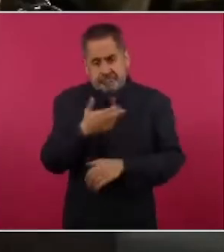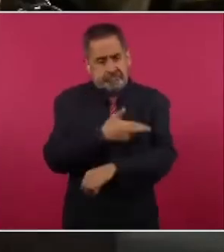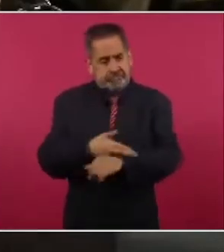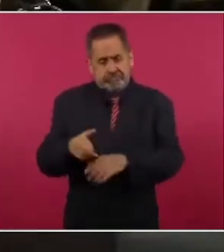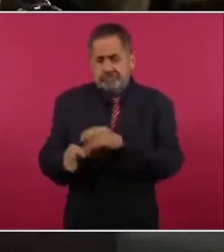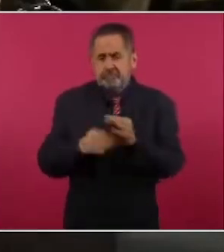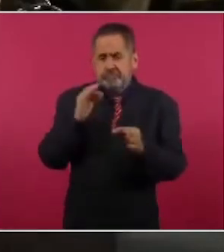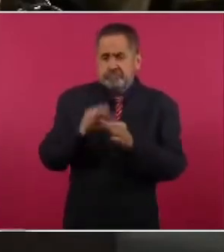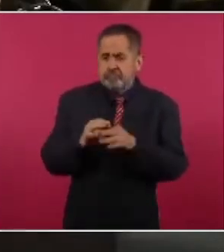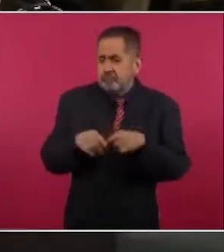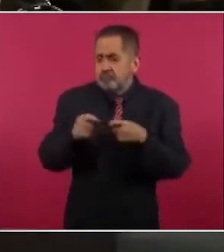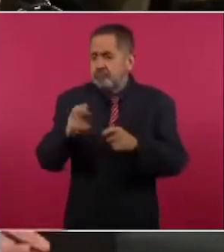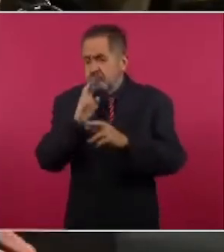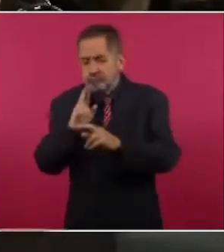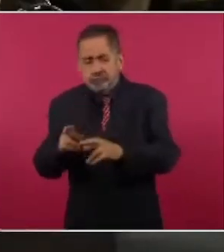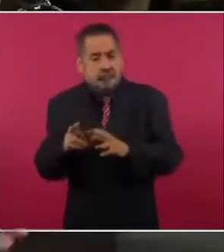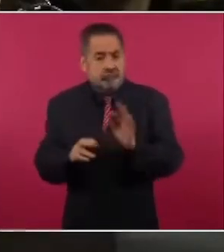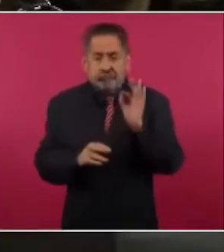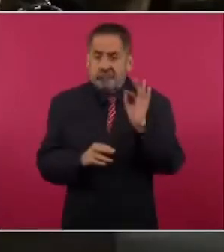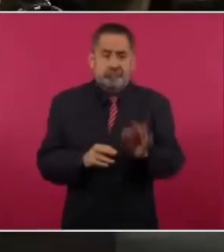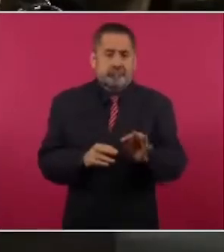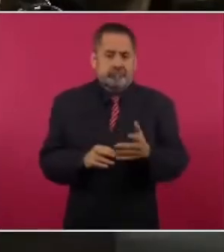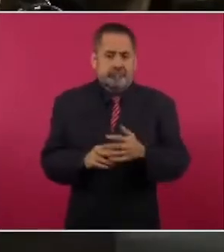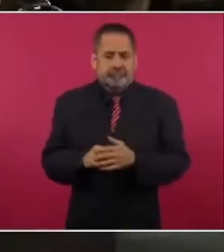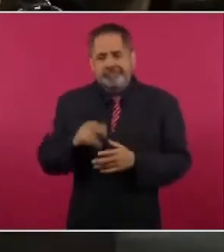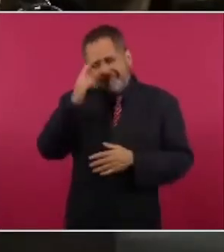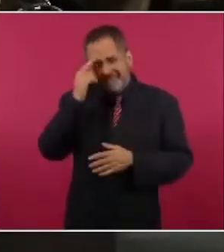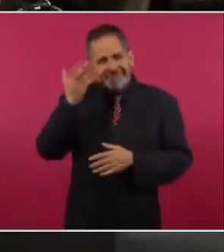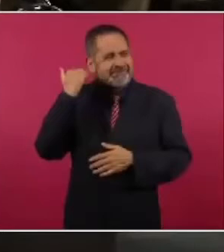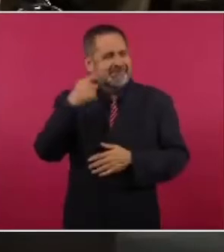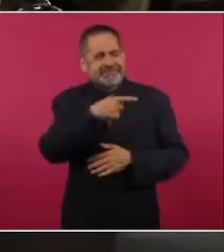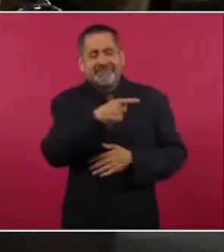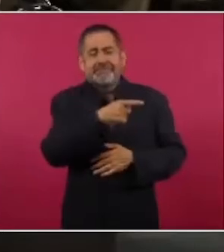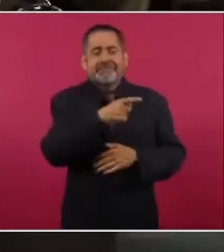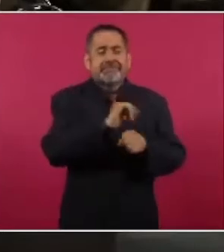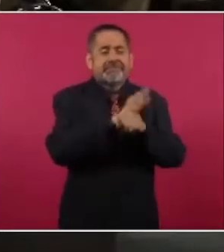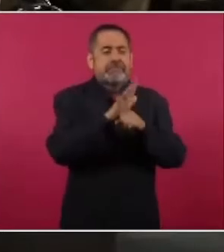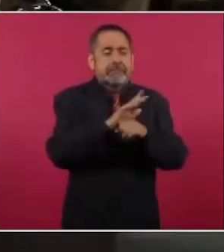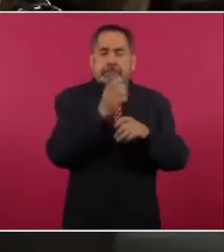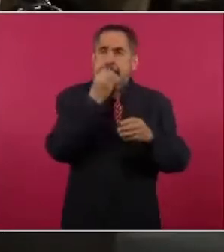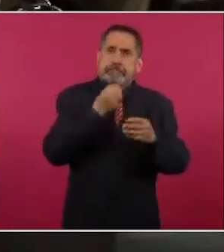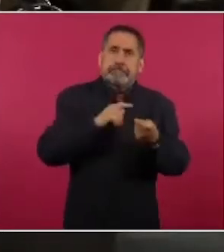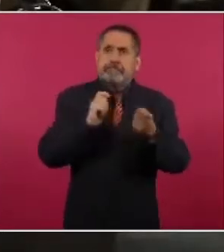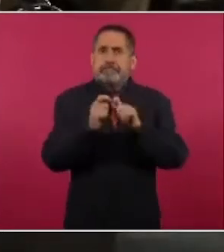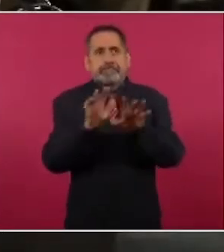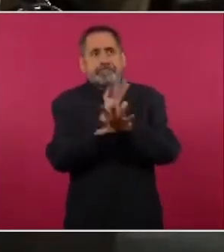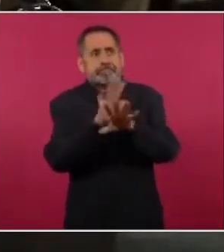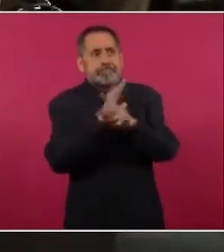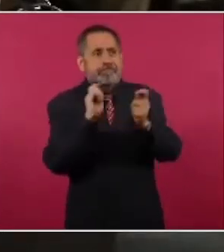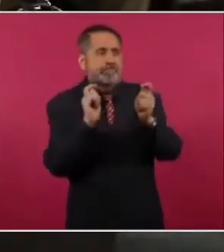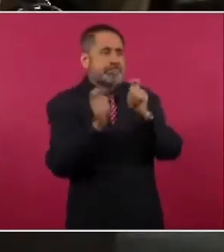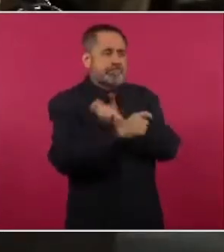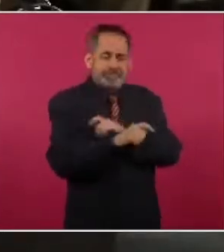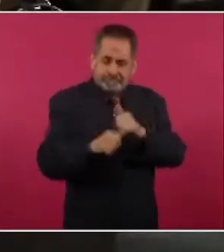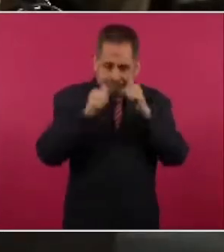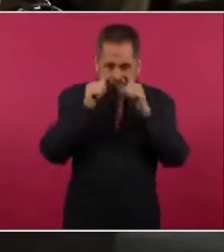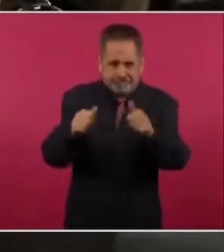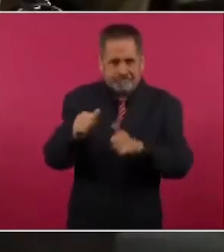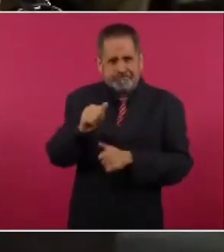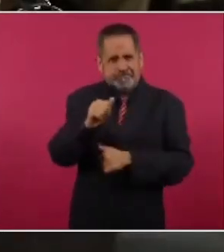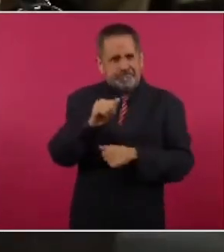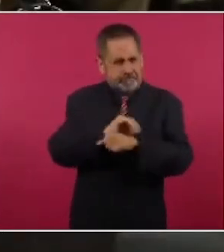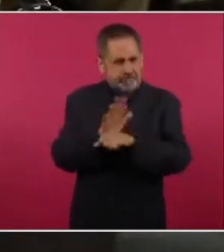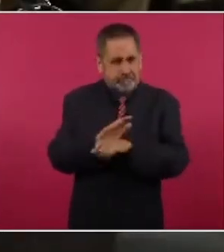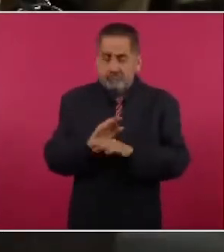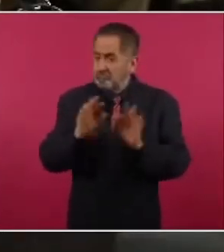de dar soluciones, sobre todo cuando la reconversión por la pandemia de la COVID-19, del SARS-CoV-2. También